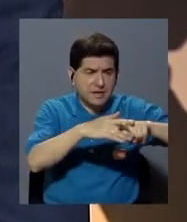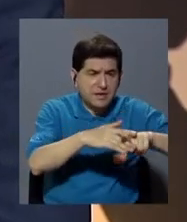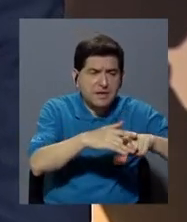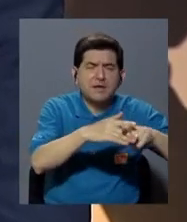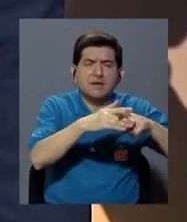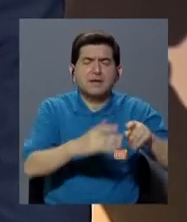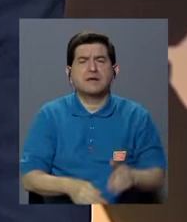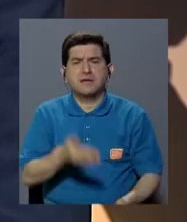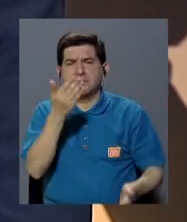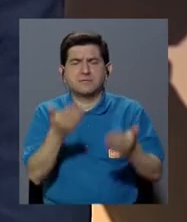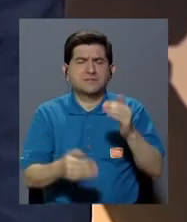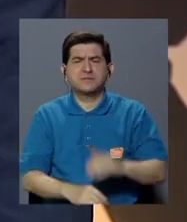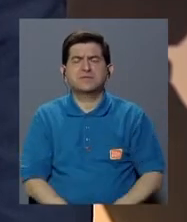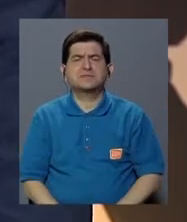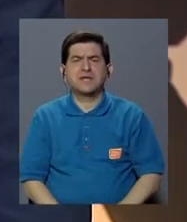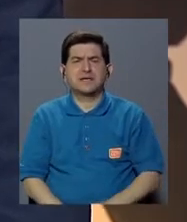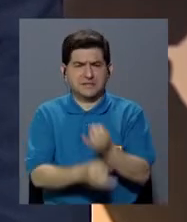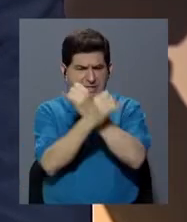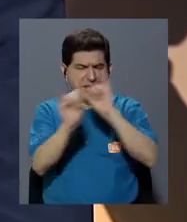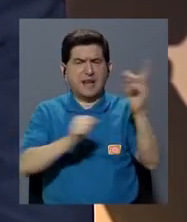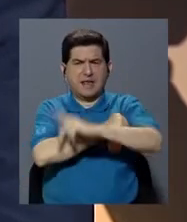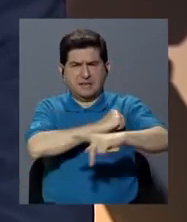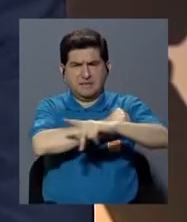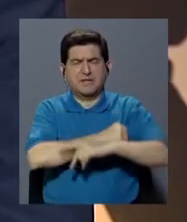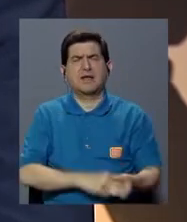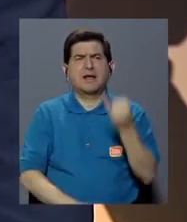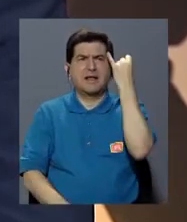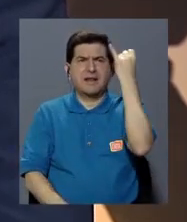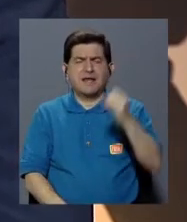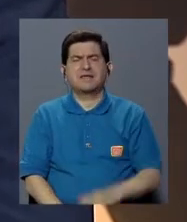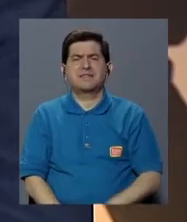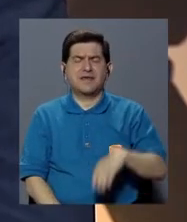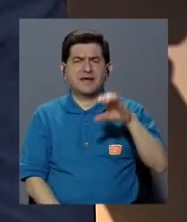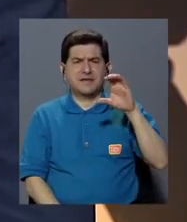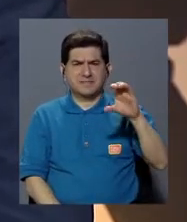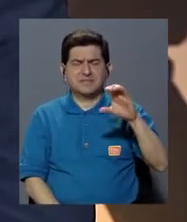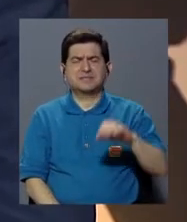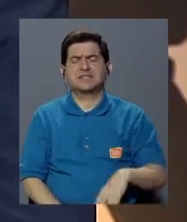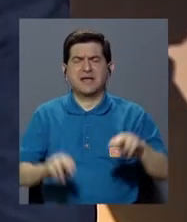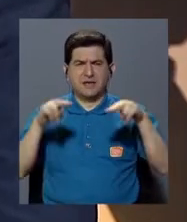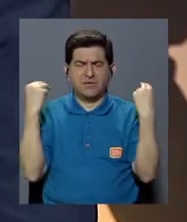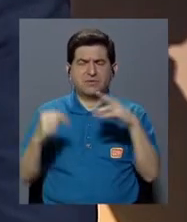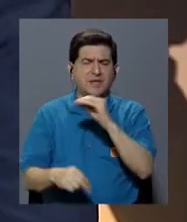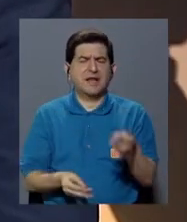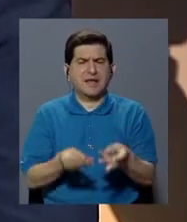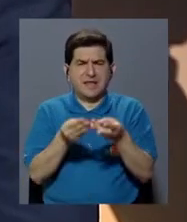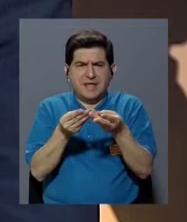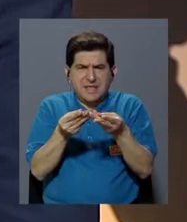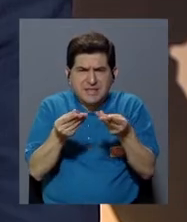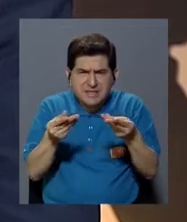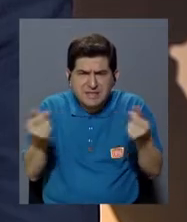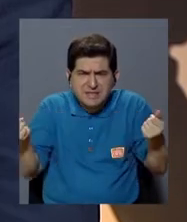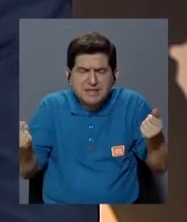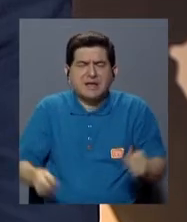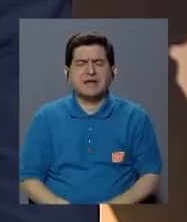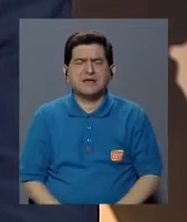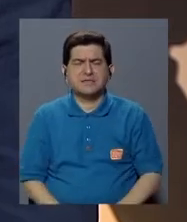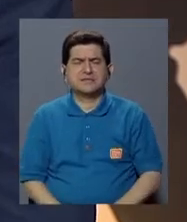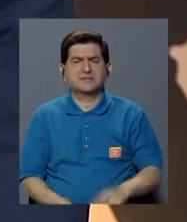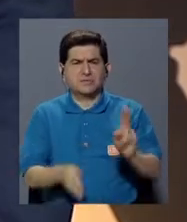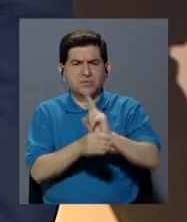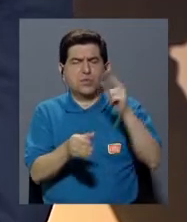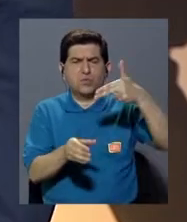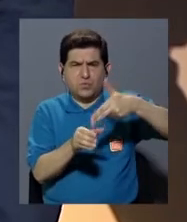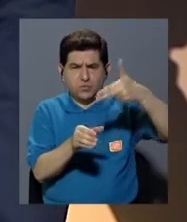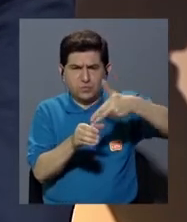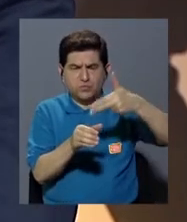independencia patria, esos conceptos de carbono neutralidad y de descarbonización de la economía son